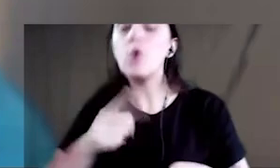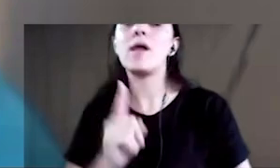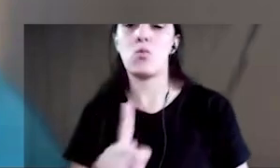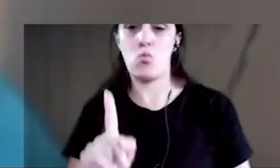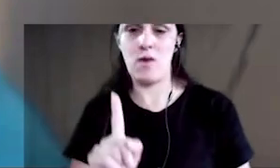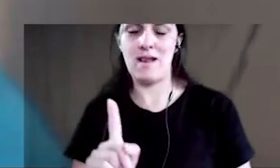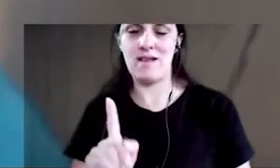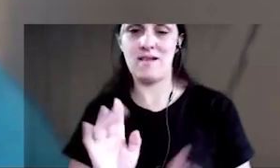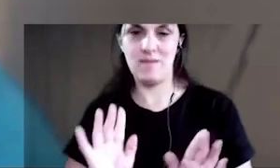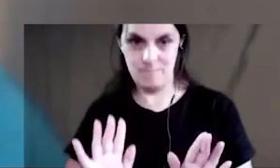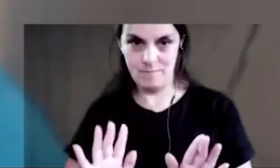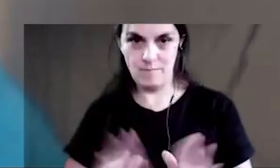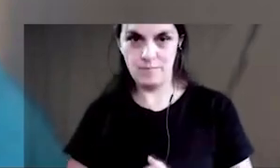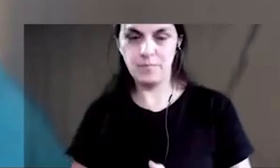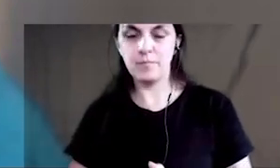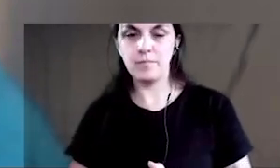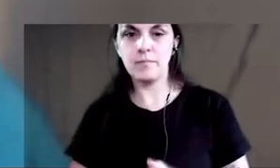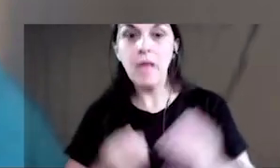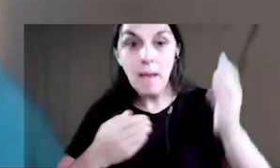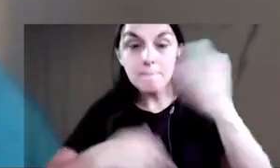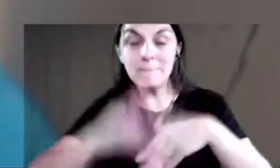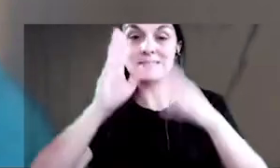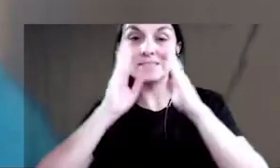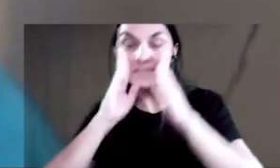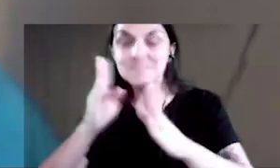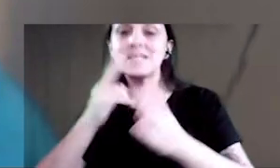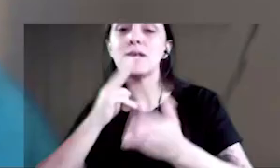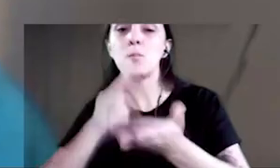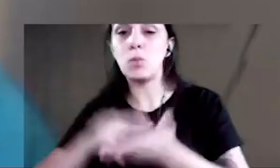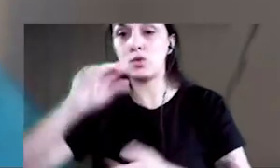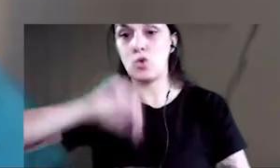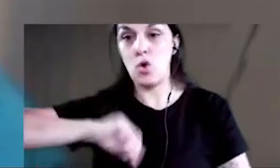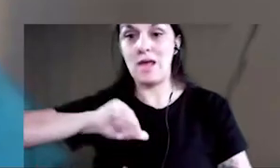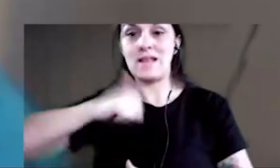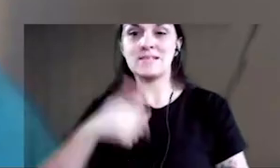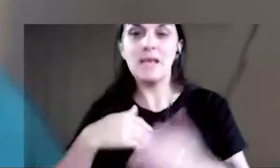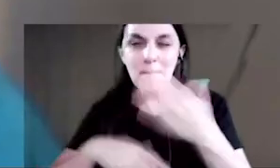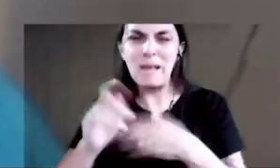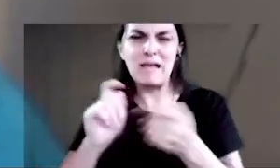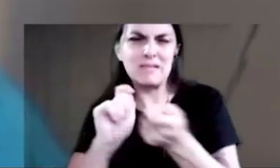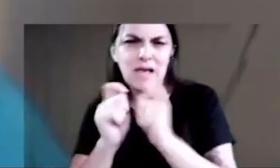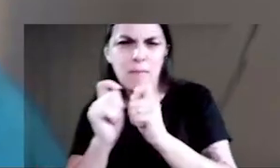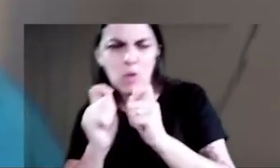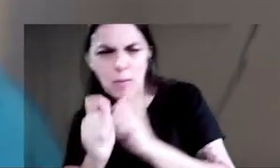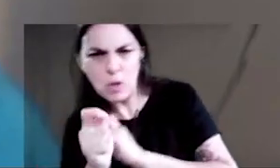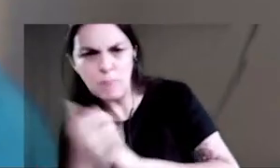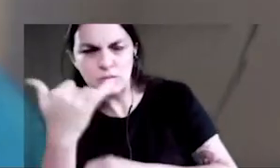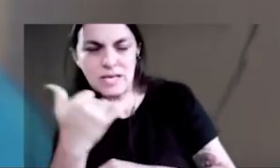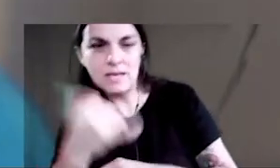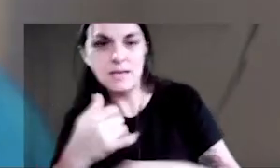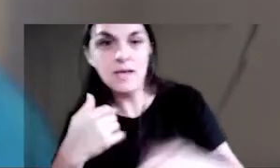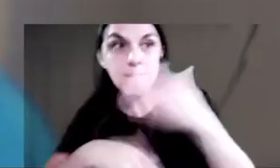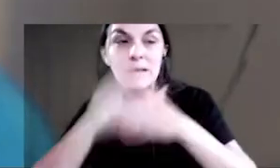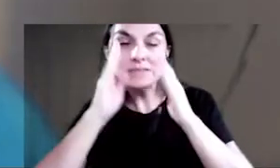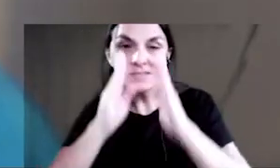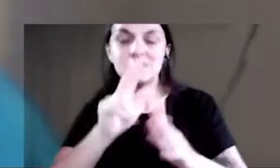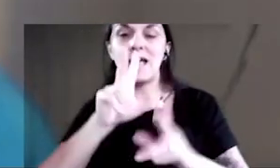vamos a meter la pata. Y específicamente en el impuesto a las ganancias, que es la que más sufre modificaciones, sobre todo el artículo